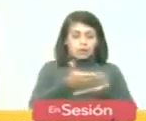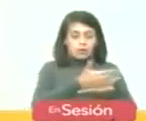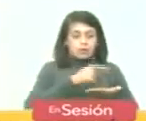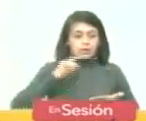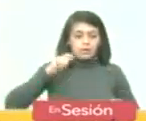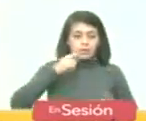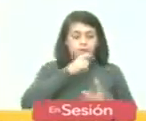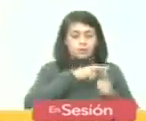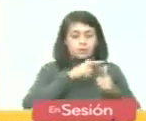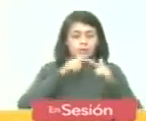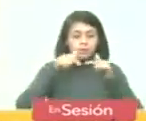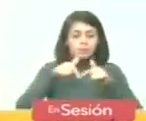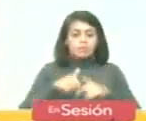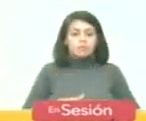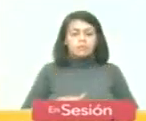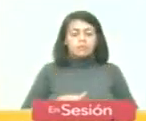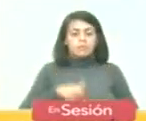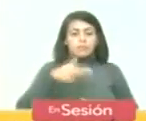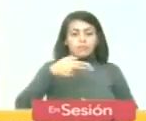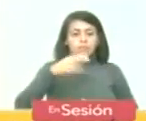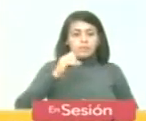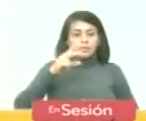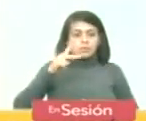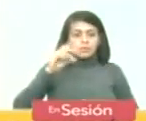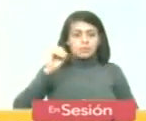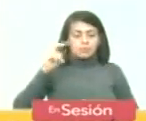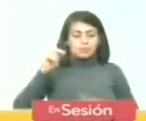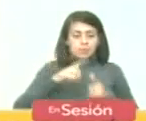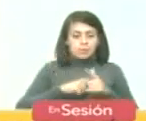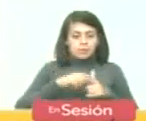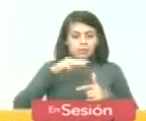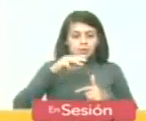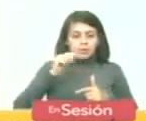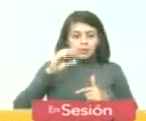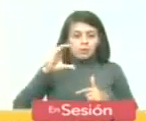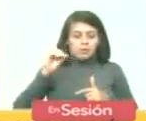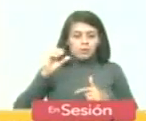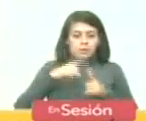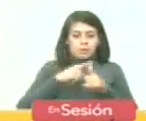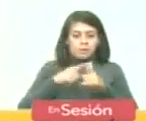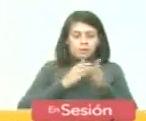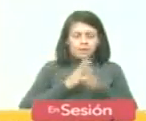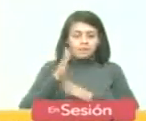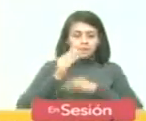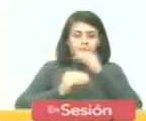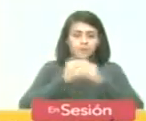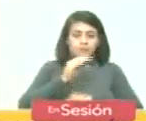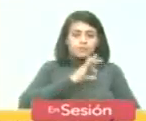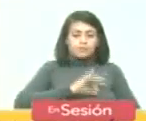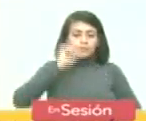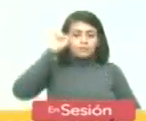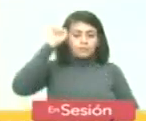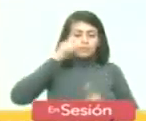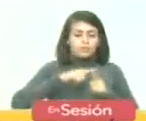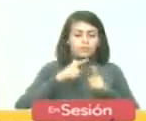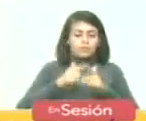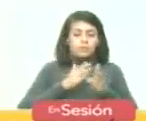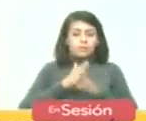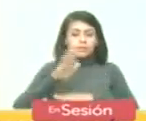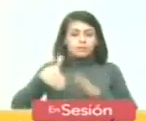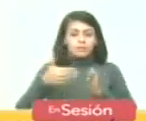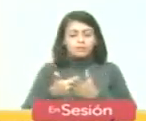Taiwán, en Hong Kong y en Macao, pero seguiremos construyendo el socialismo en la China continental